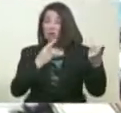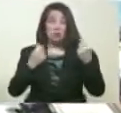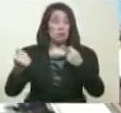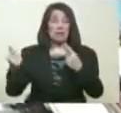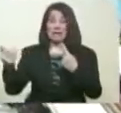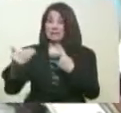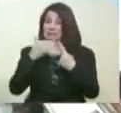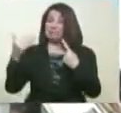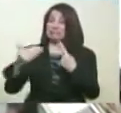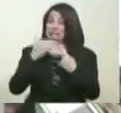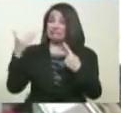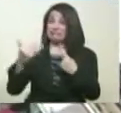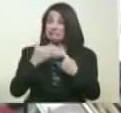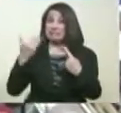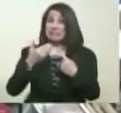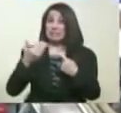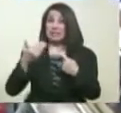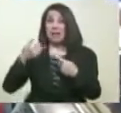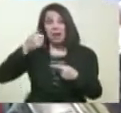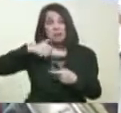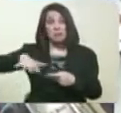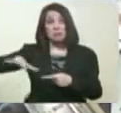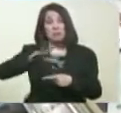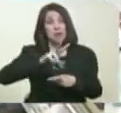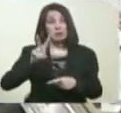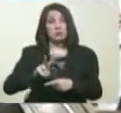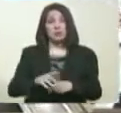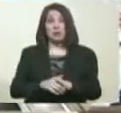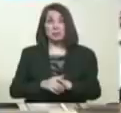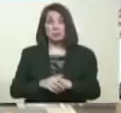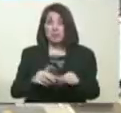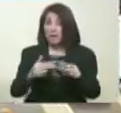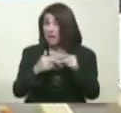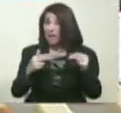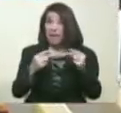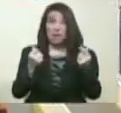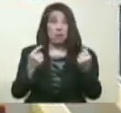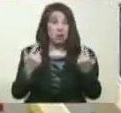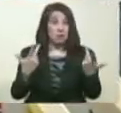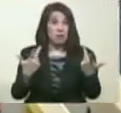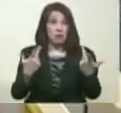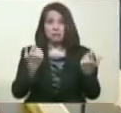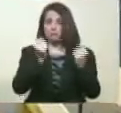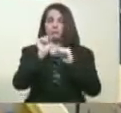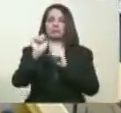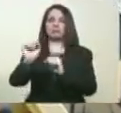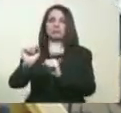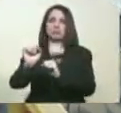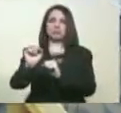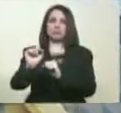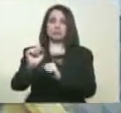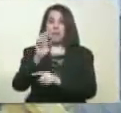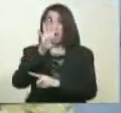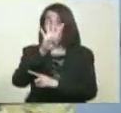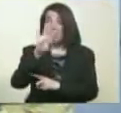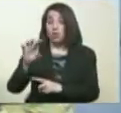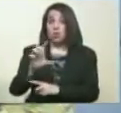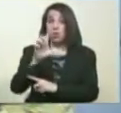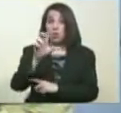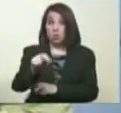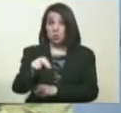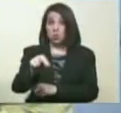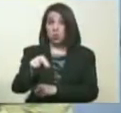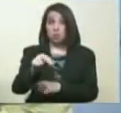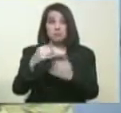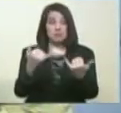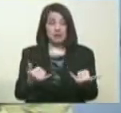el país. El Bolívar lo vamos a defender. El 4 de junio entra